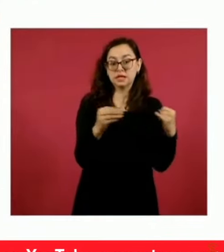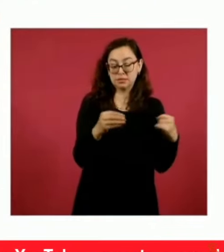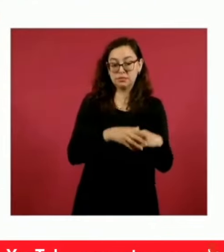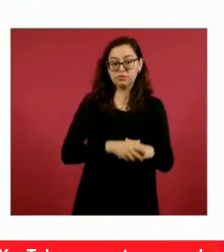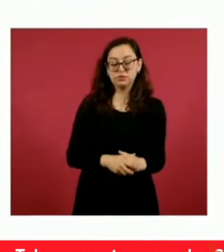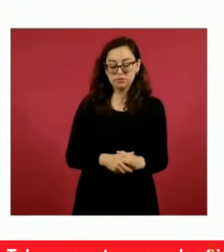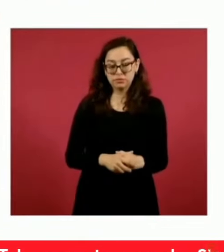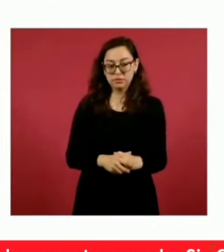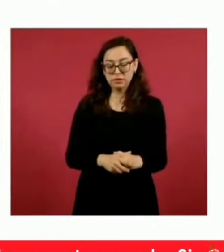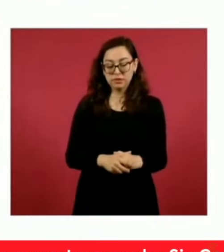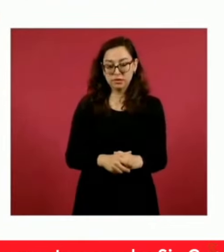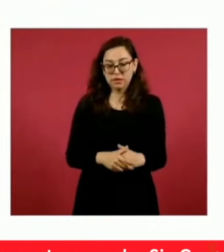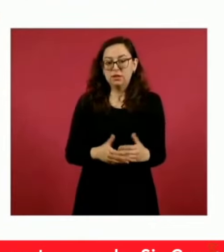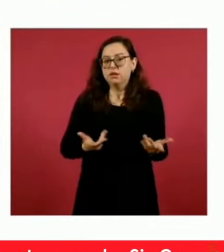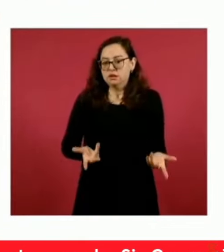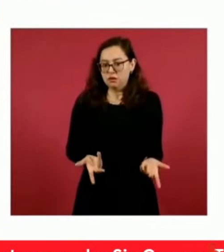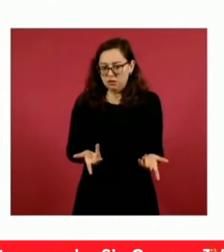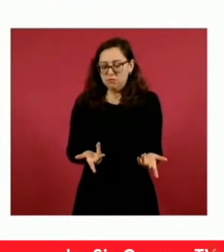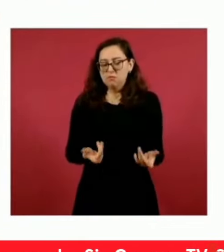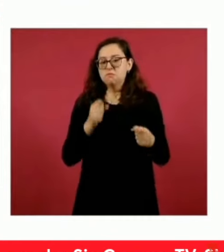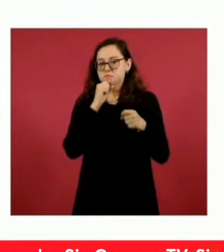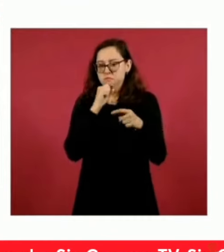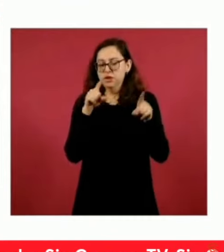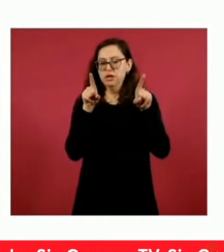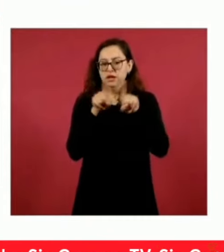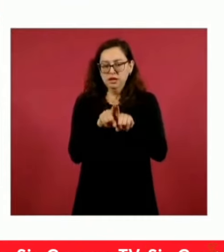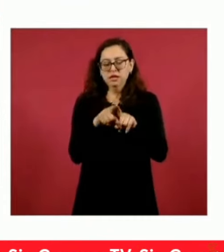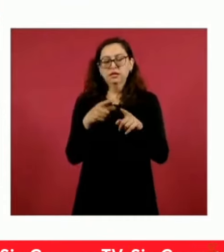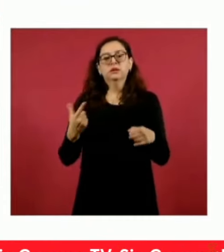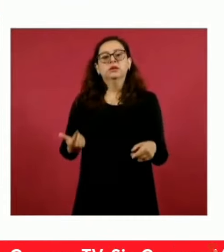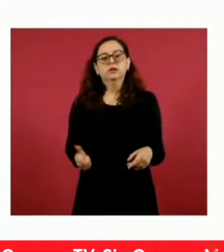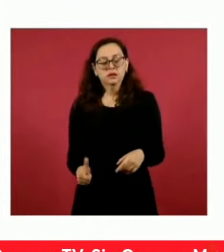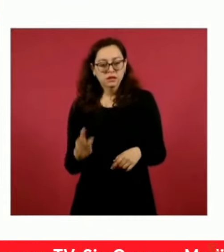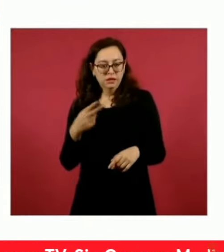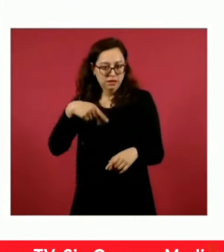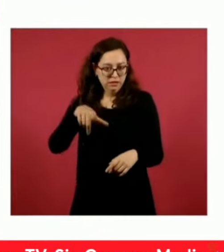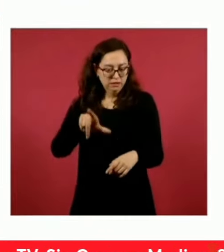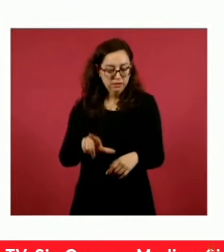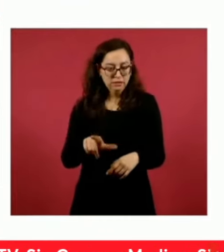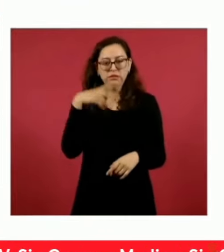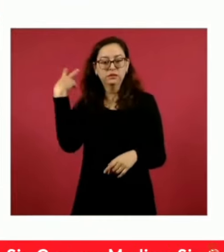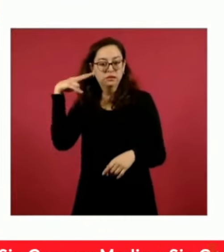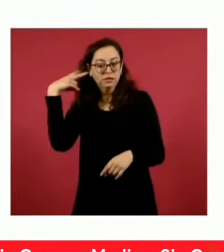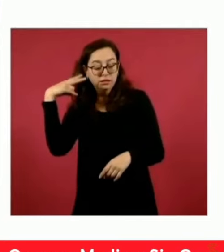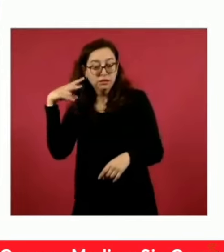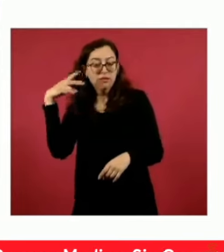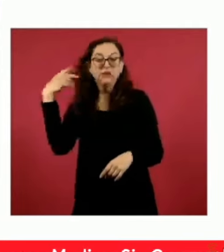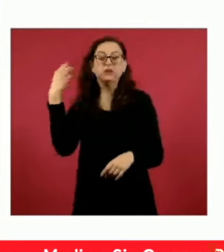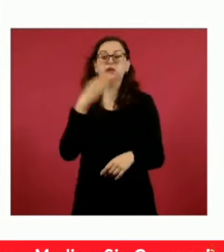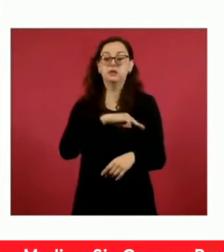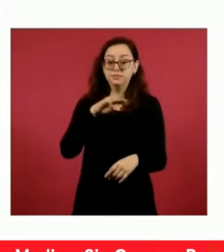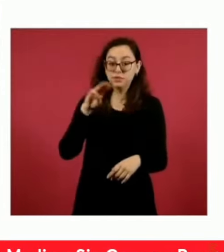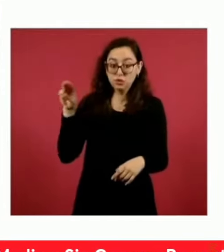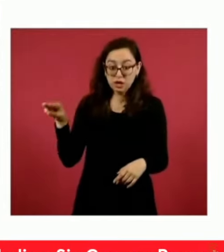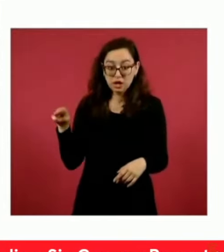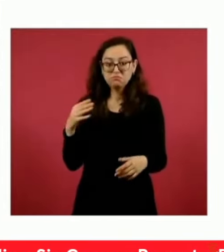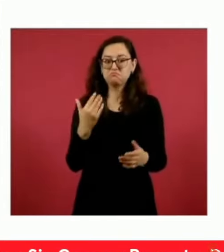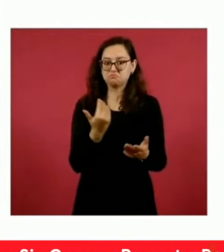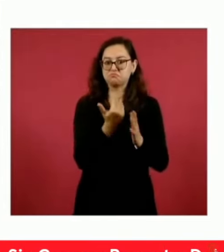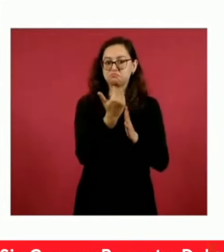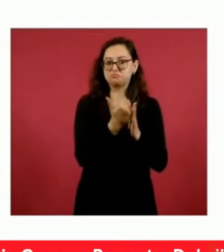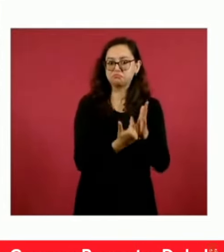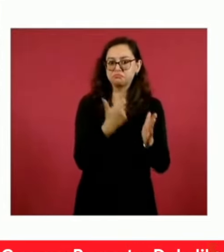encontramos precios similares por debajo del máximo en Guanajuato Nuevo León Veracruz y Michoacán en el caso del gas por